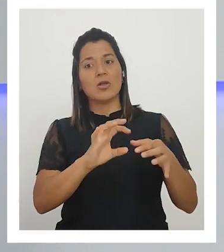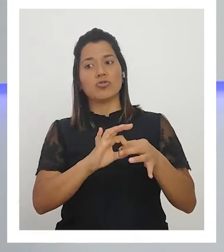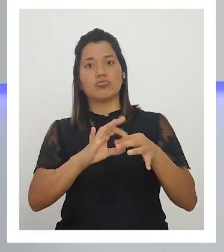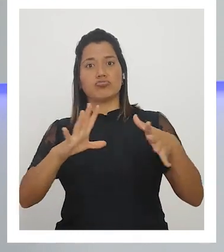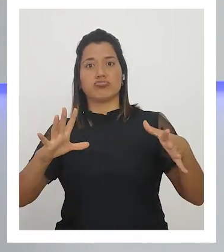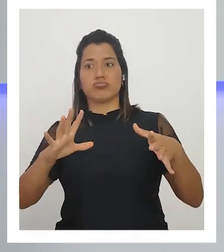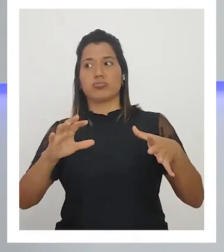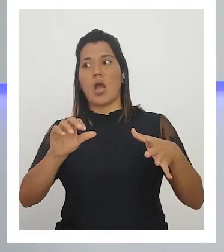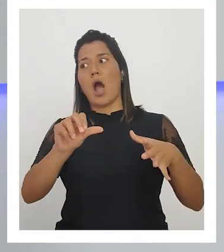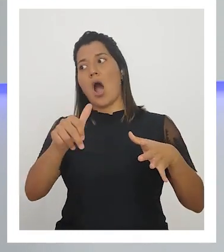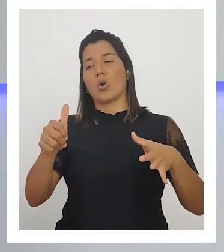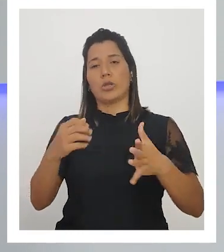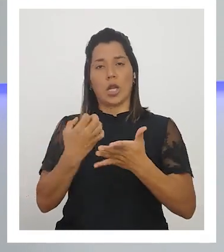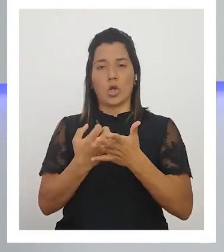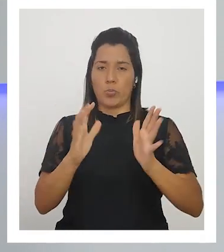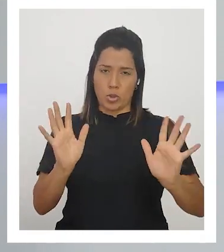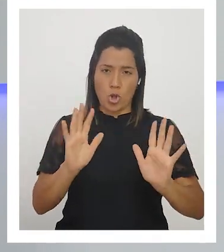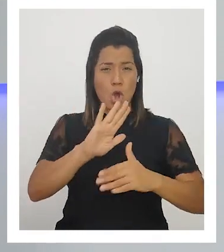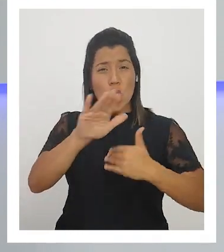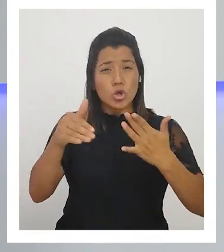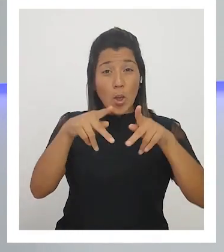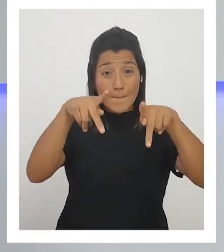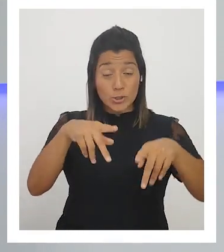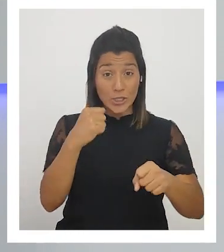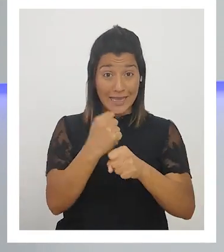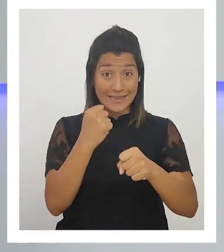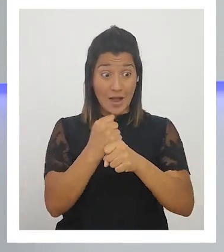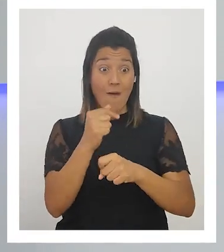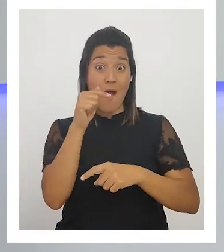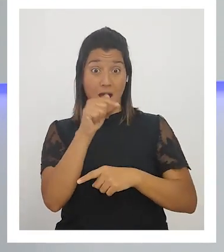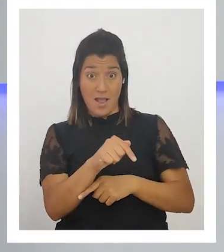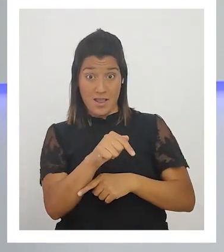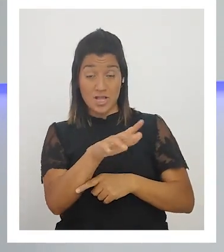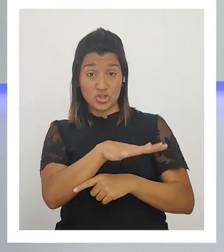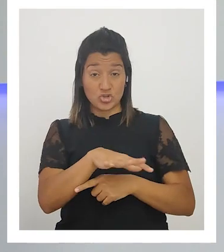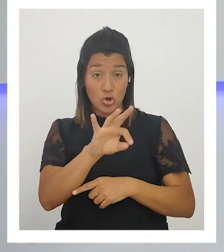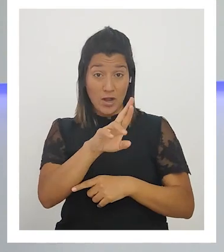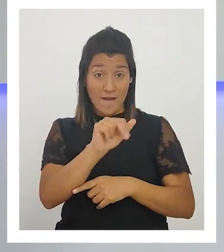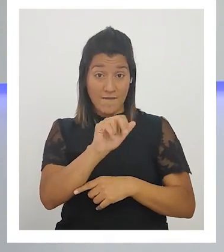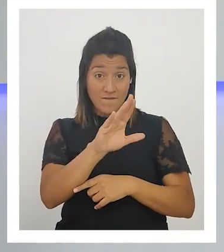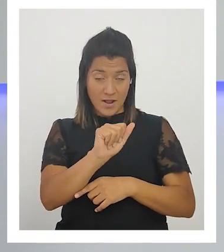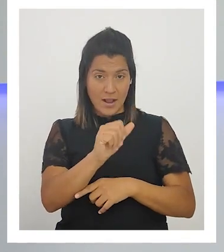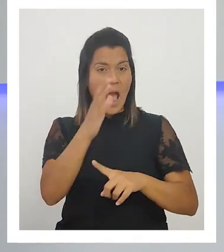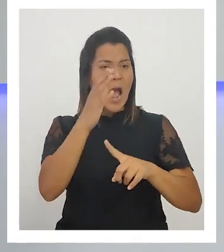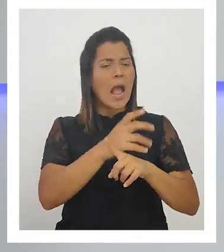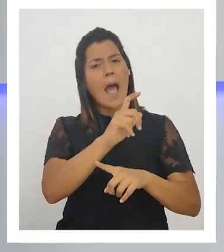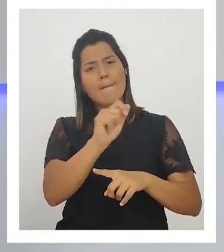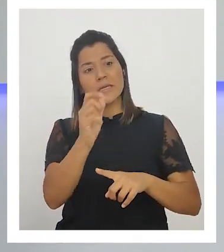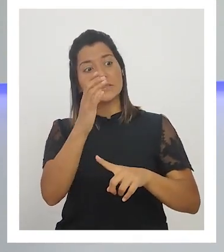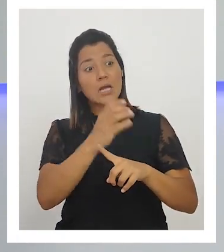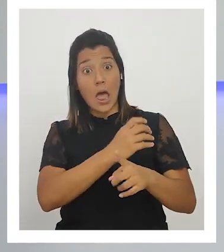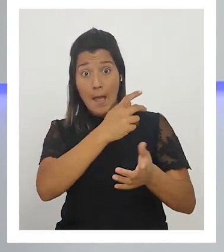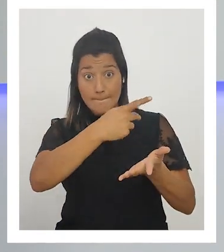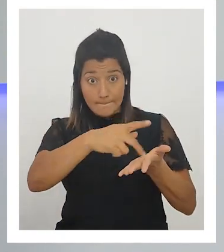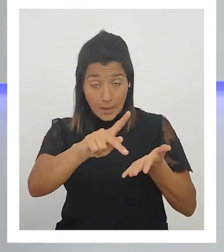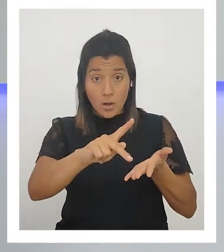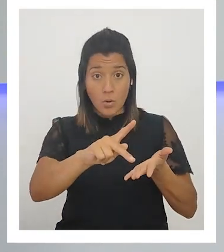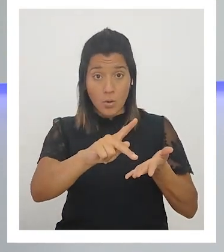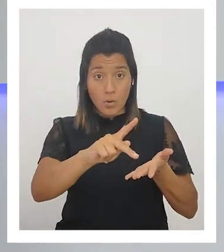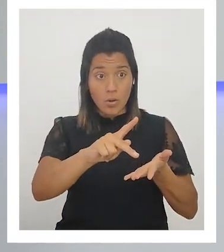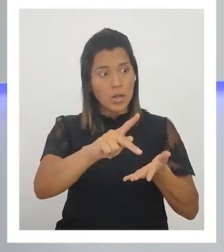trabajan en el régimen de zona franca, cada mes o quincena que reciben su salario, van a la economía local a